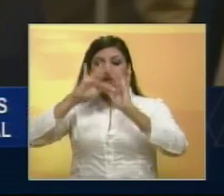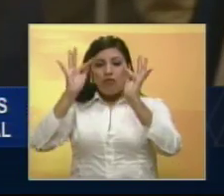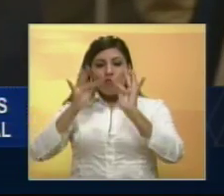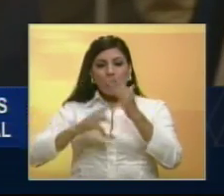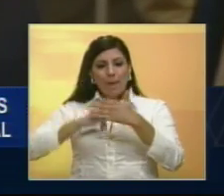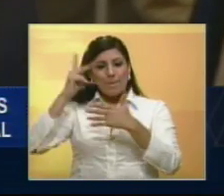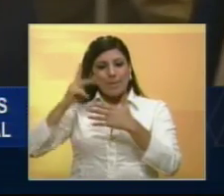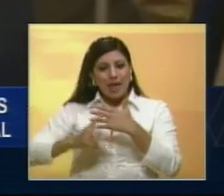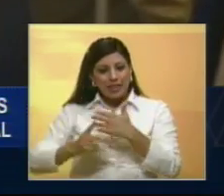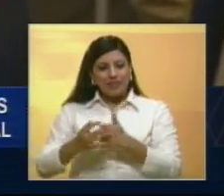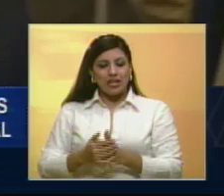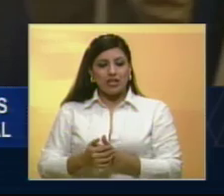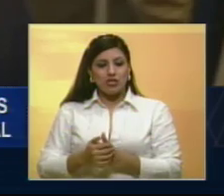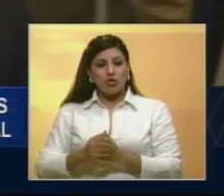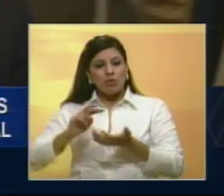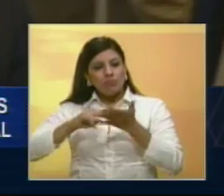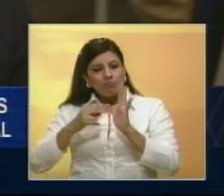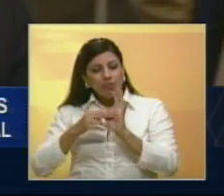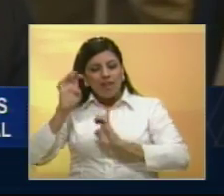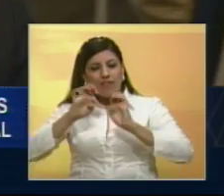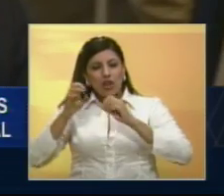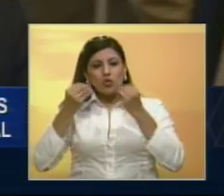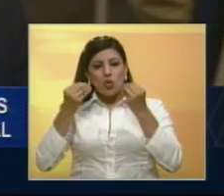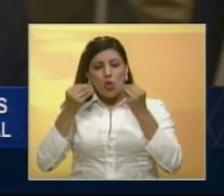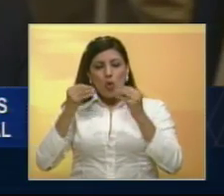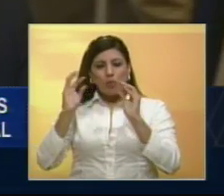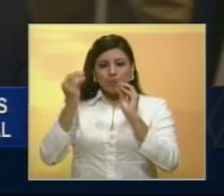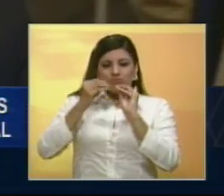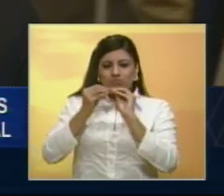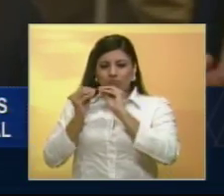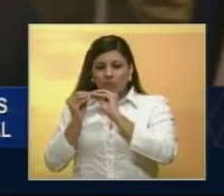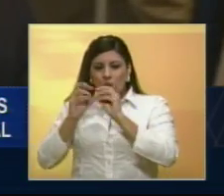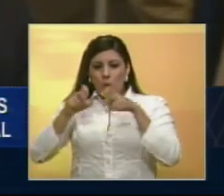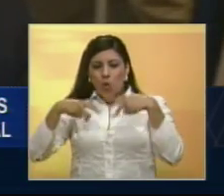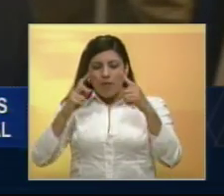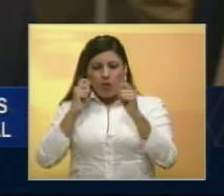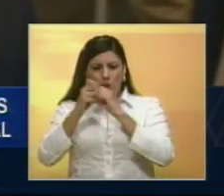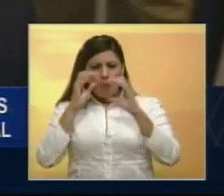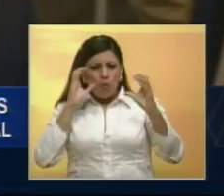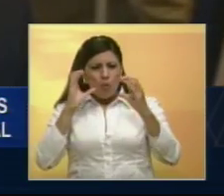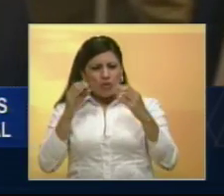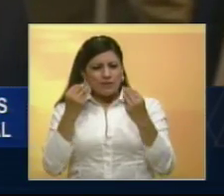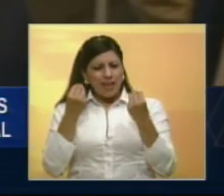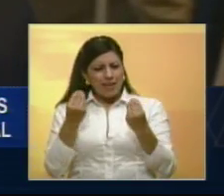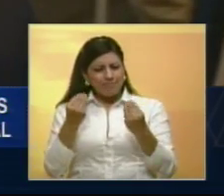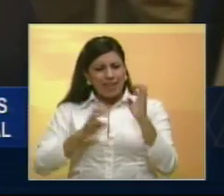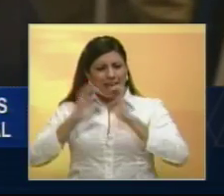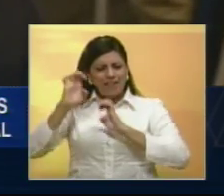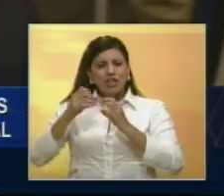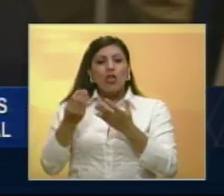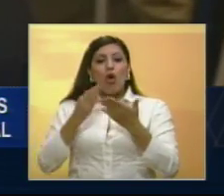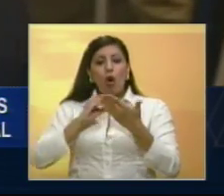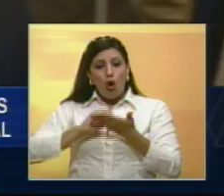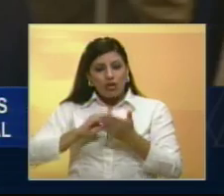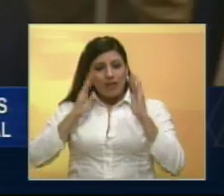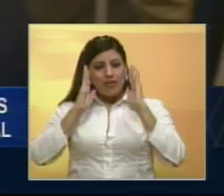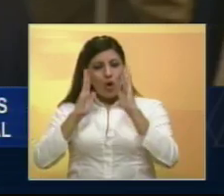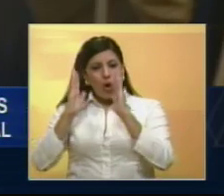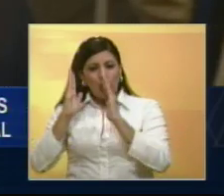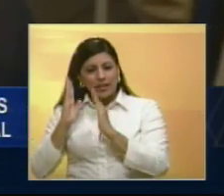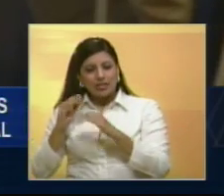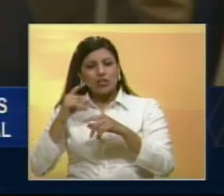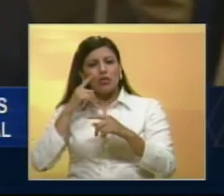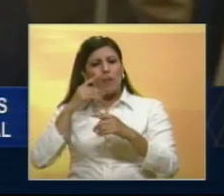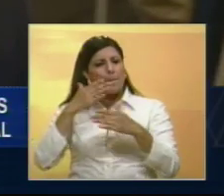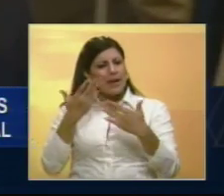de planificación, articulación de medios, adecuación a nuevas circunstancias comunicacionales, reordenamiento interno de la estructura